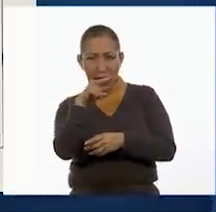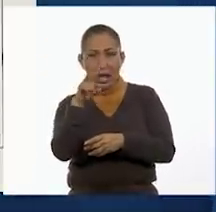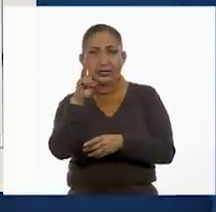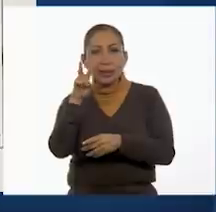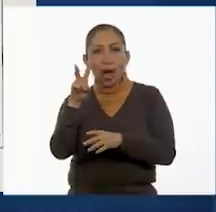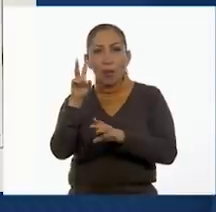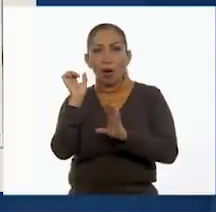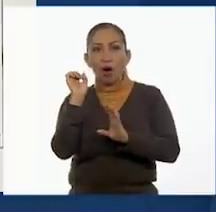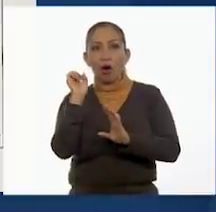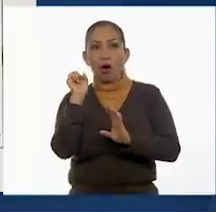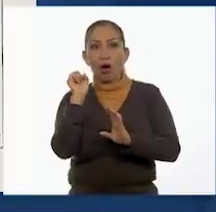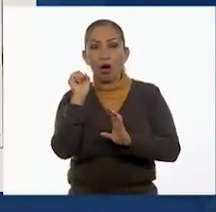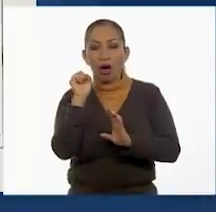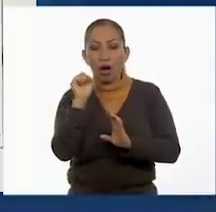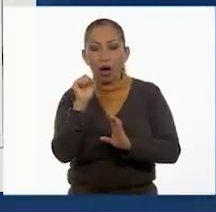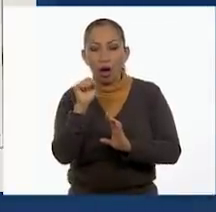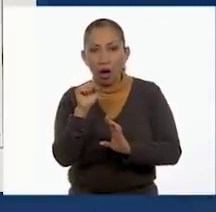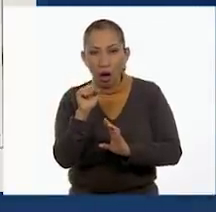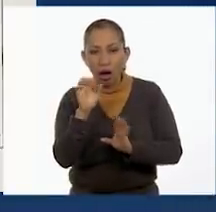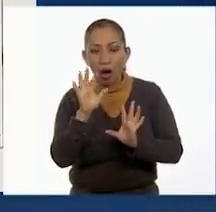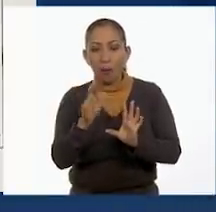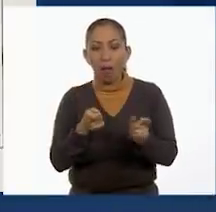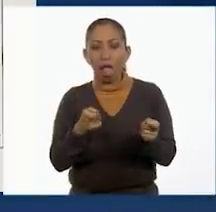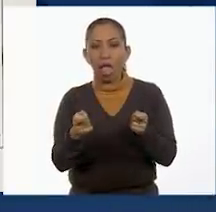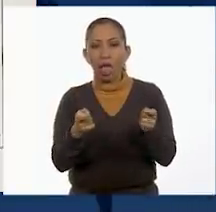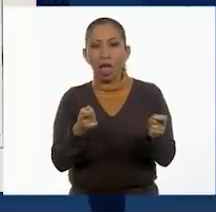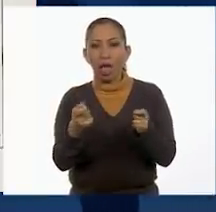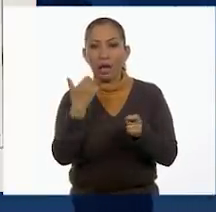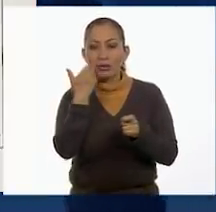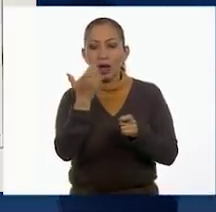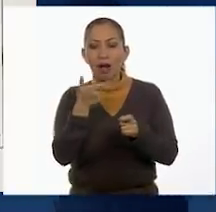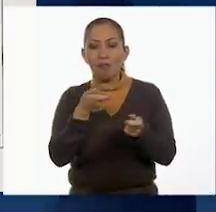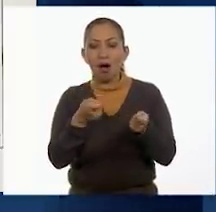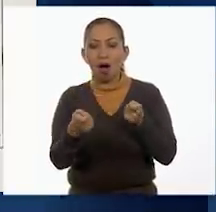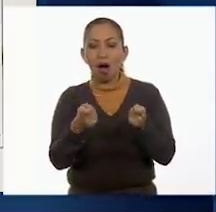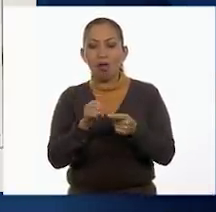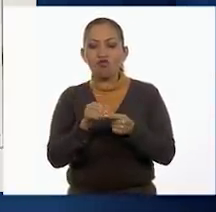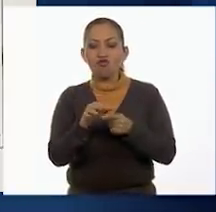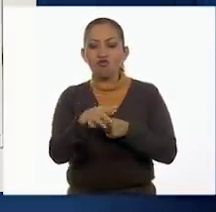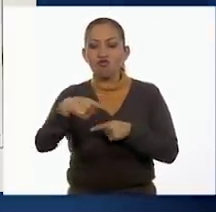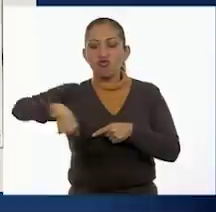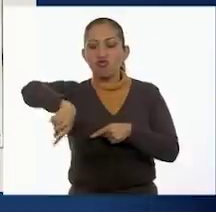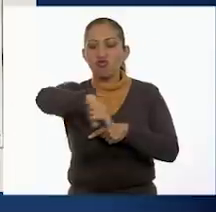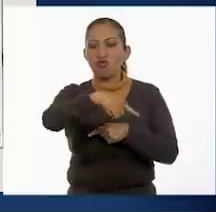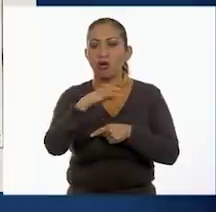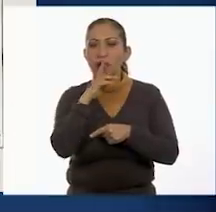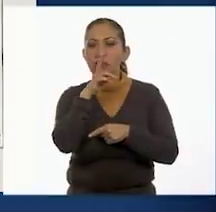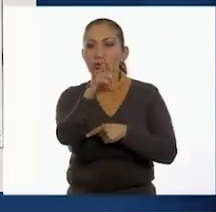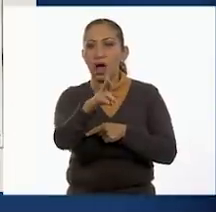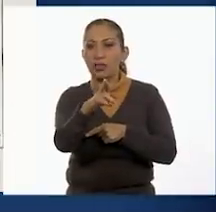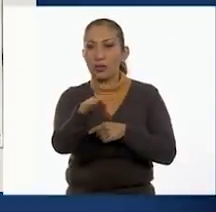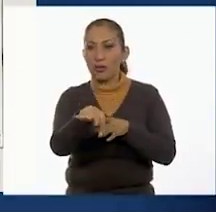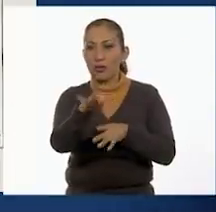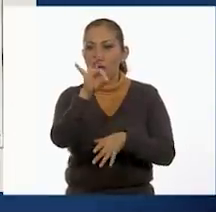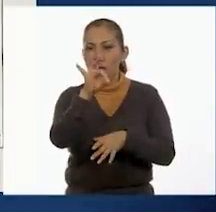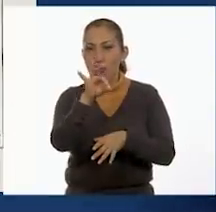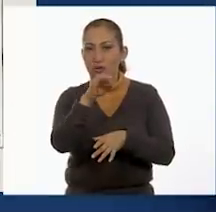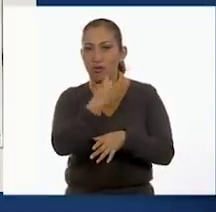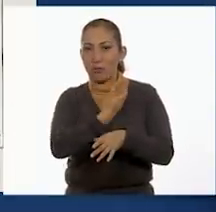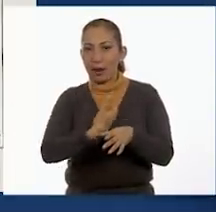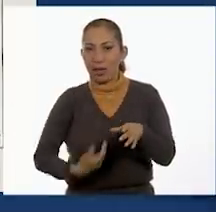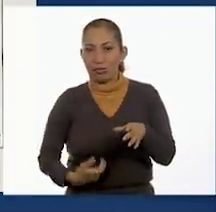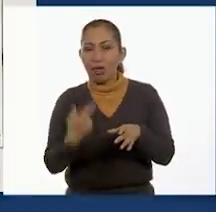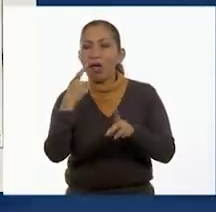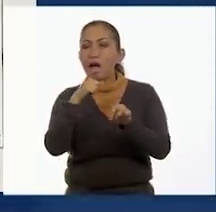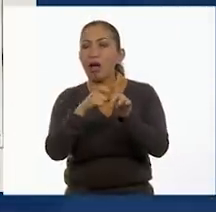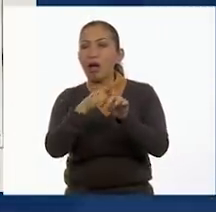está inclinando sobre la mesa, como manipulando, como influyendo en el resultado de la elección. Esta caricatura